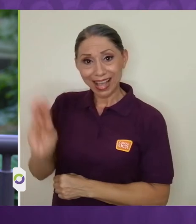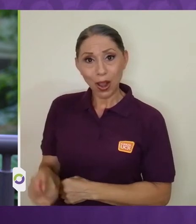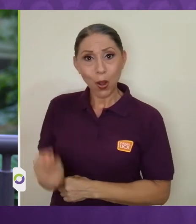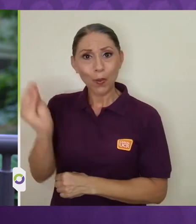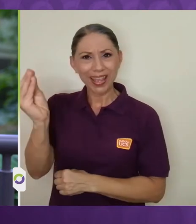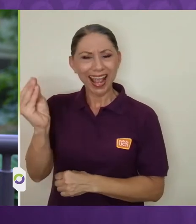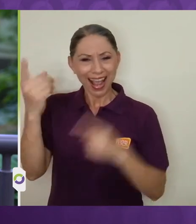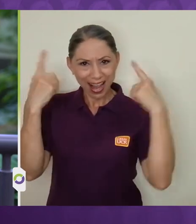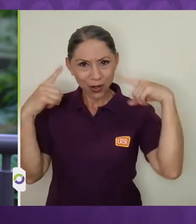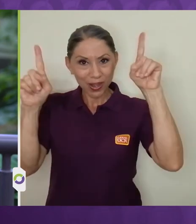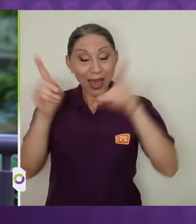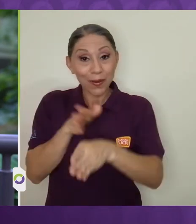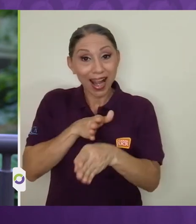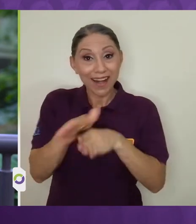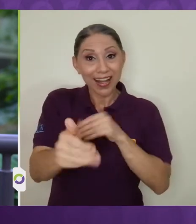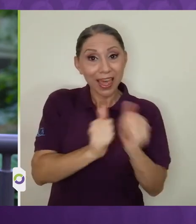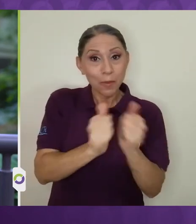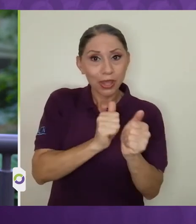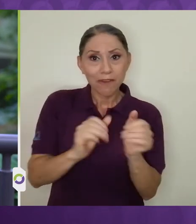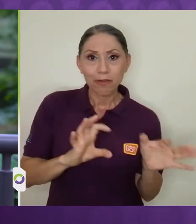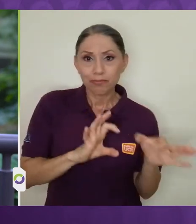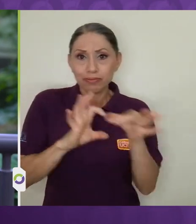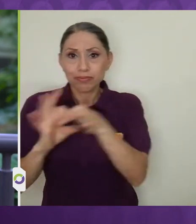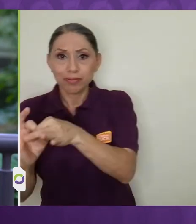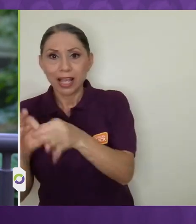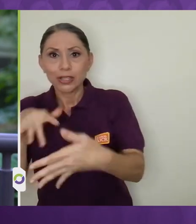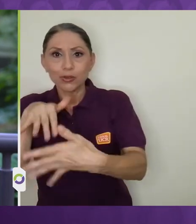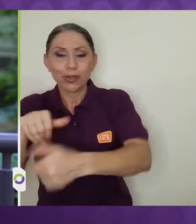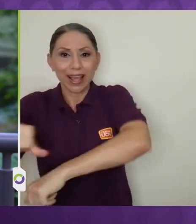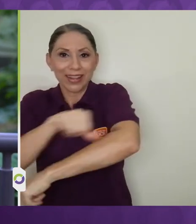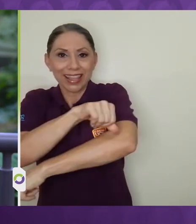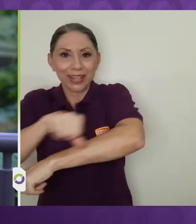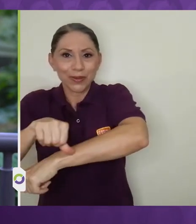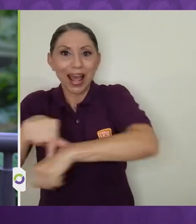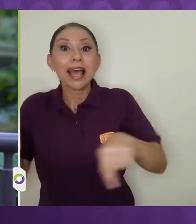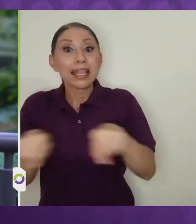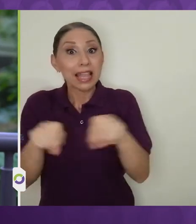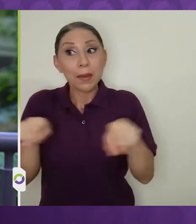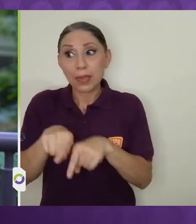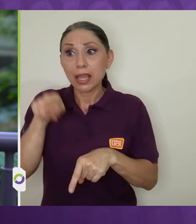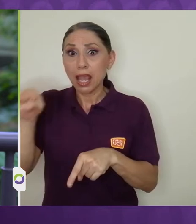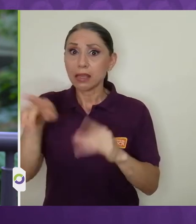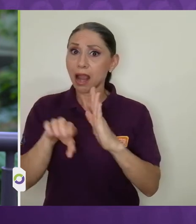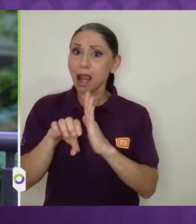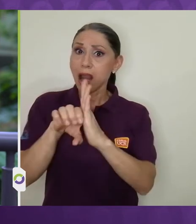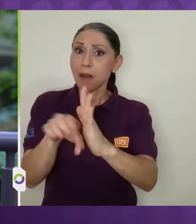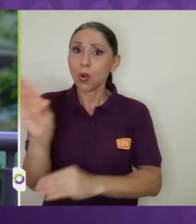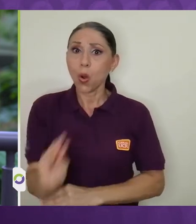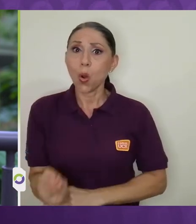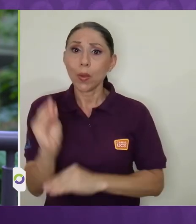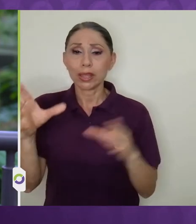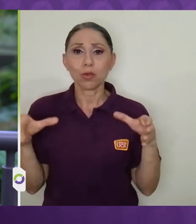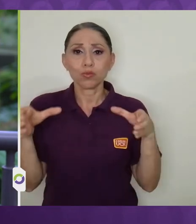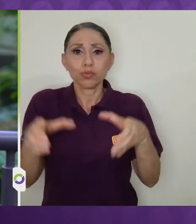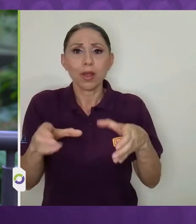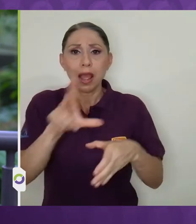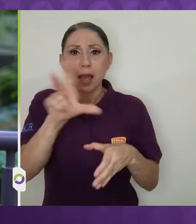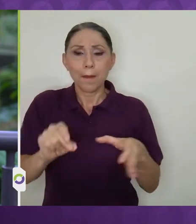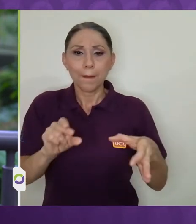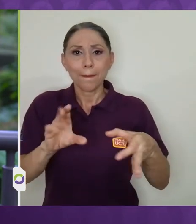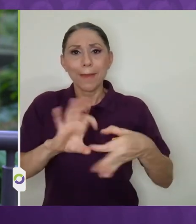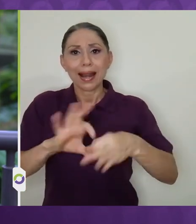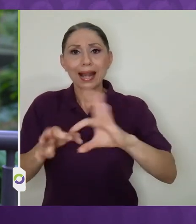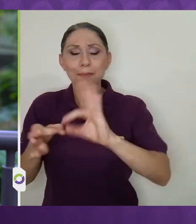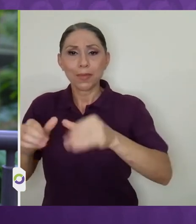ha conseguido combinar su carrera deportiva con sus estudios de arquitectura e incluso ha conseguido ser referente joven del movimiento paralímpico en la